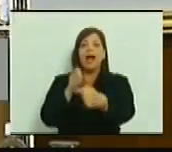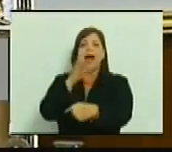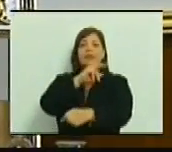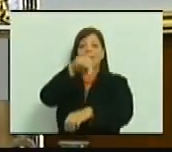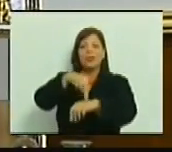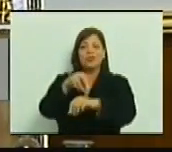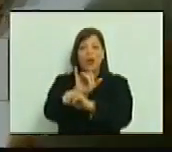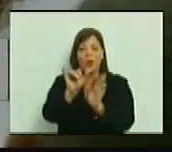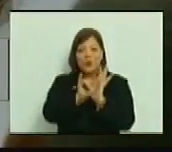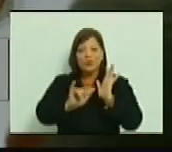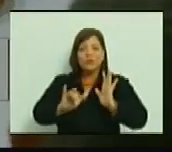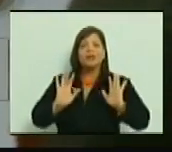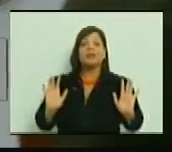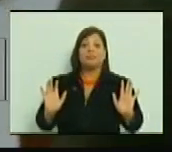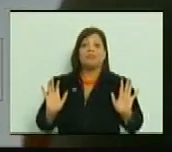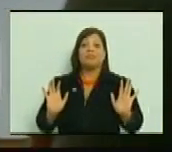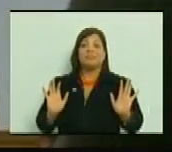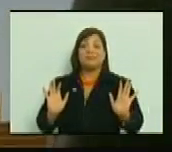Nacional Constituyente.